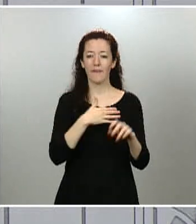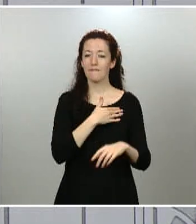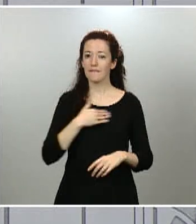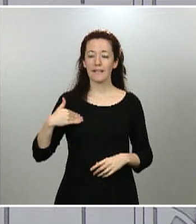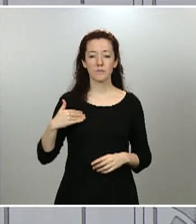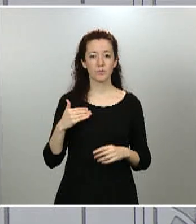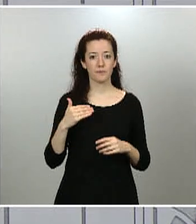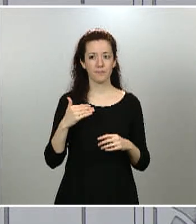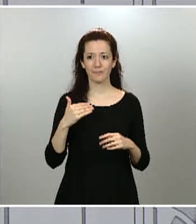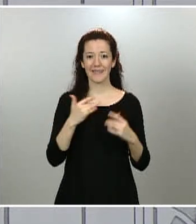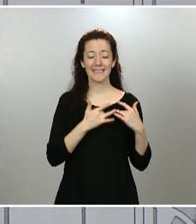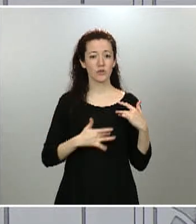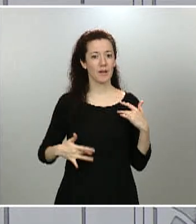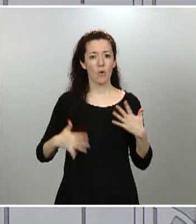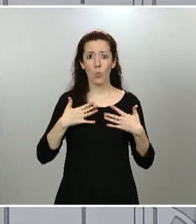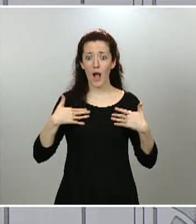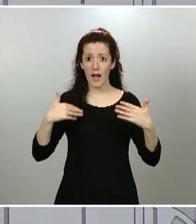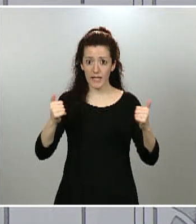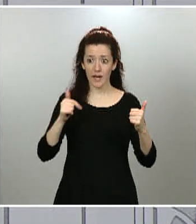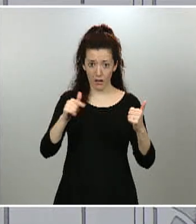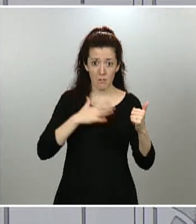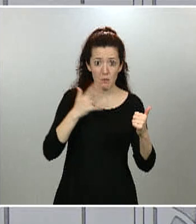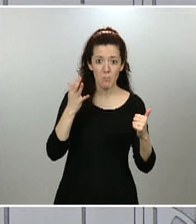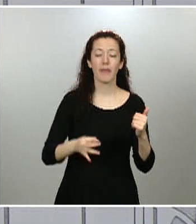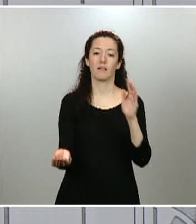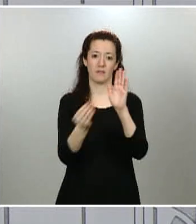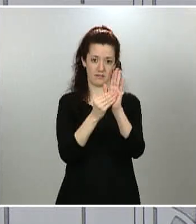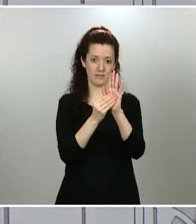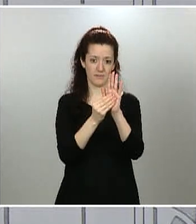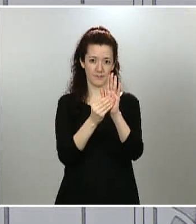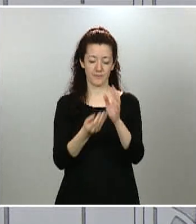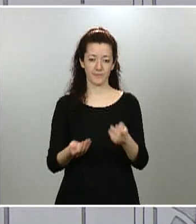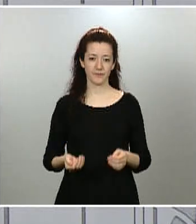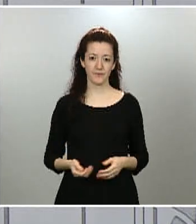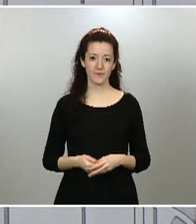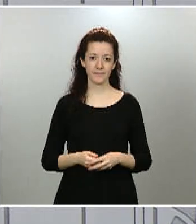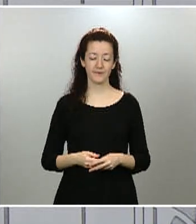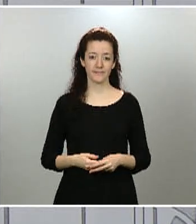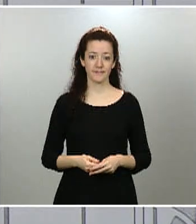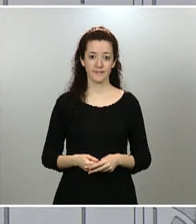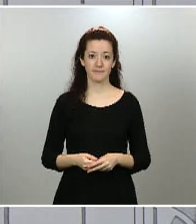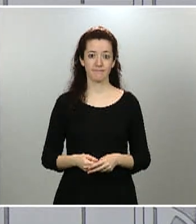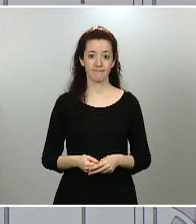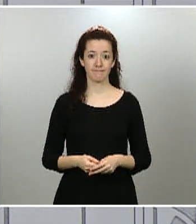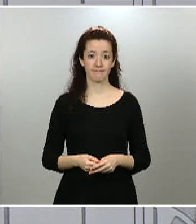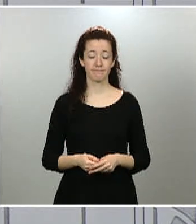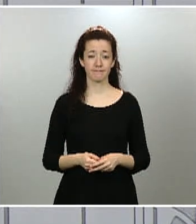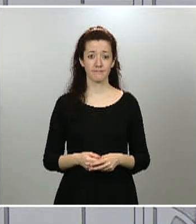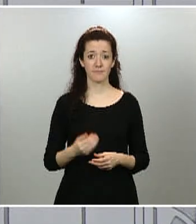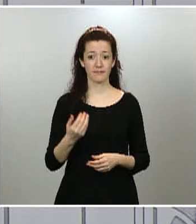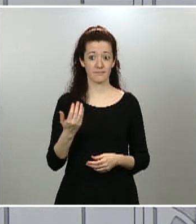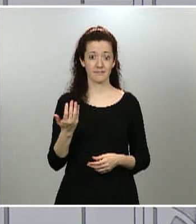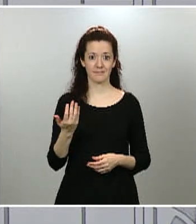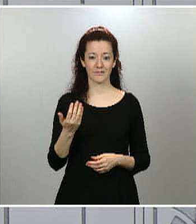incluye muchos de los que se han mencionado y los que he mencionado yo. Esto implicará un esfuerzo muy importante en atención